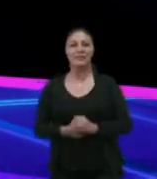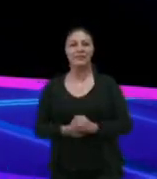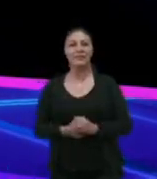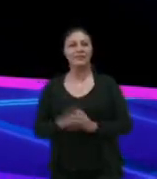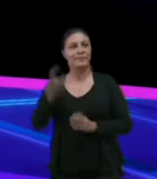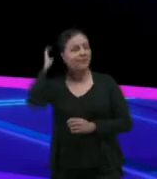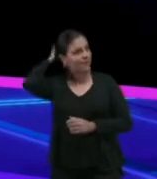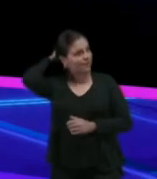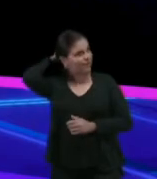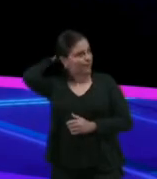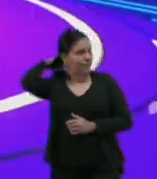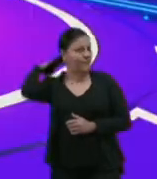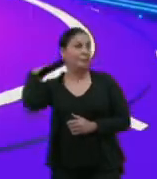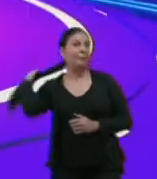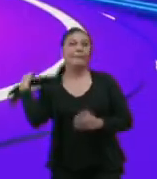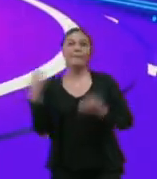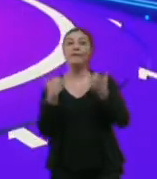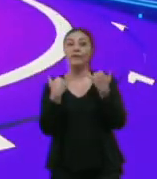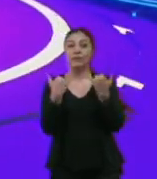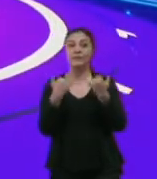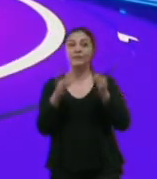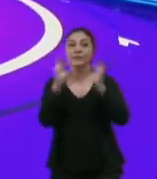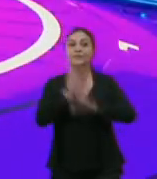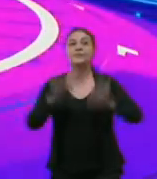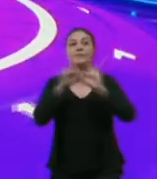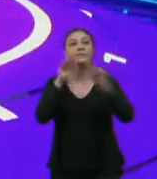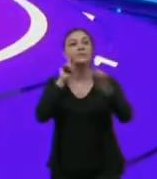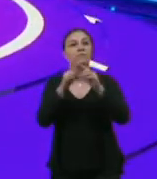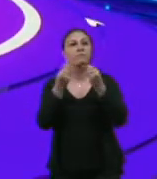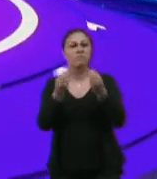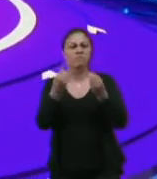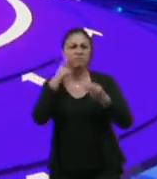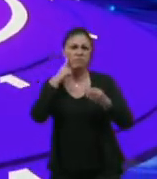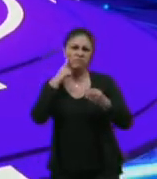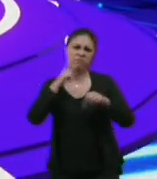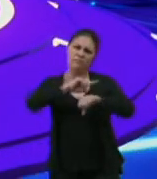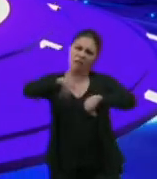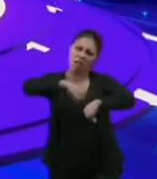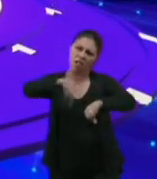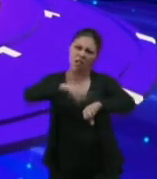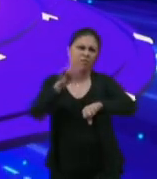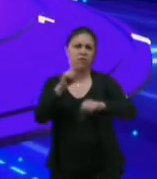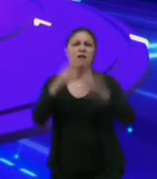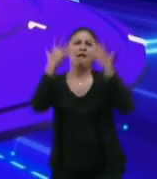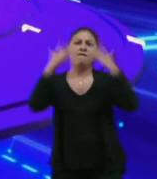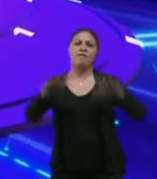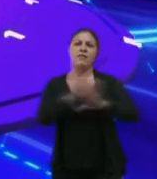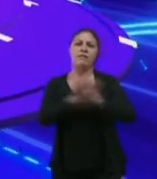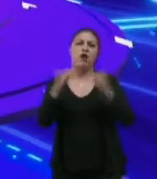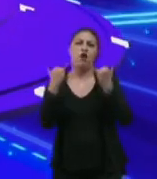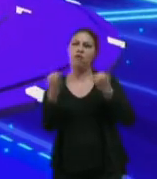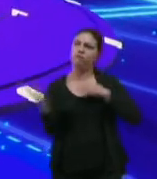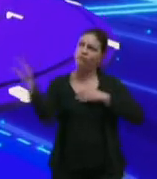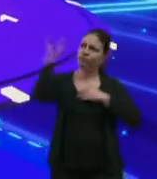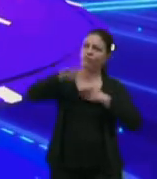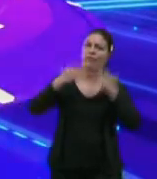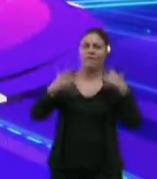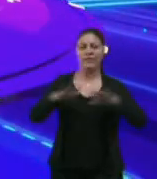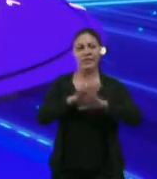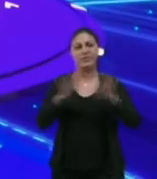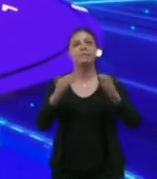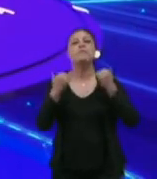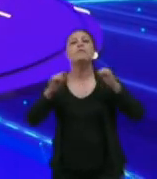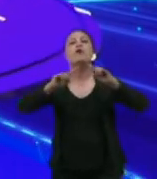este momento es muy importante porque lo que queremos no nos vamos a demorar ya acabamos la sesión de hoy pero quiero entregarles unas conclusiones